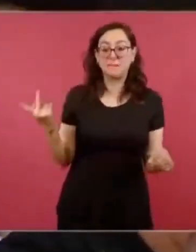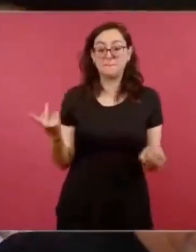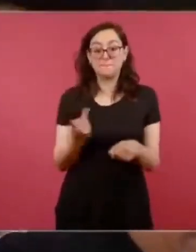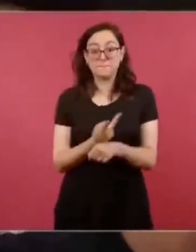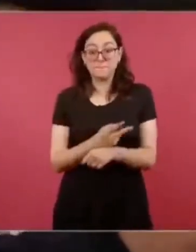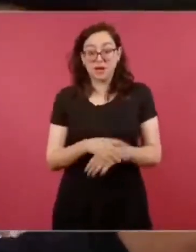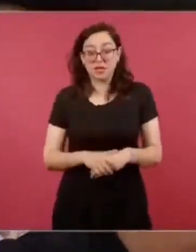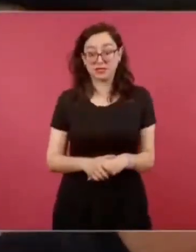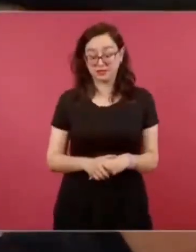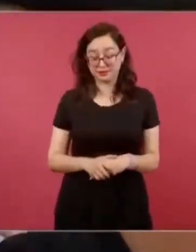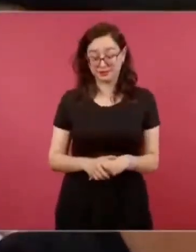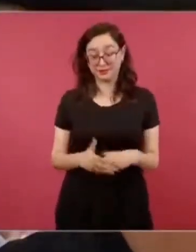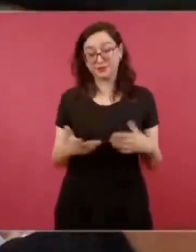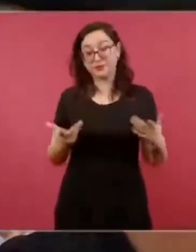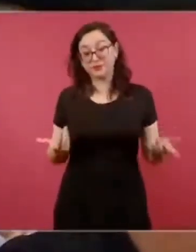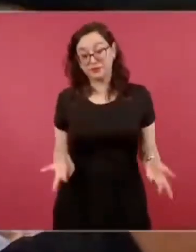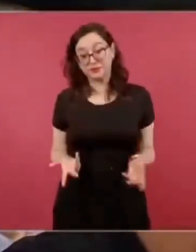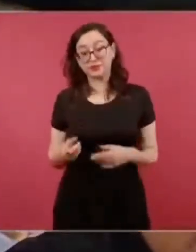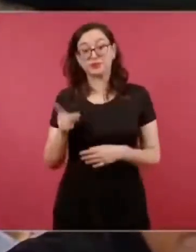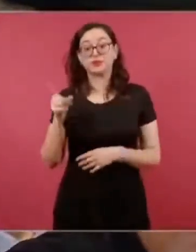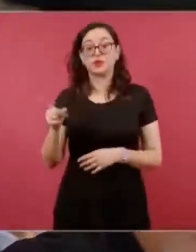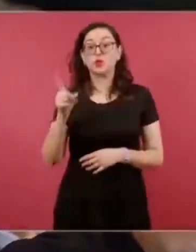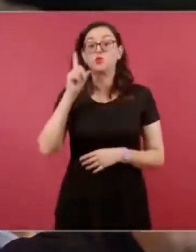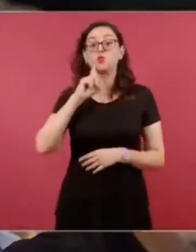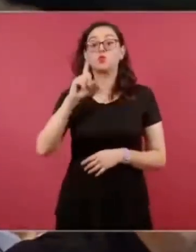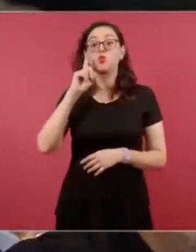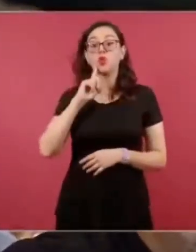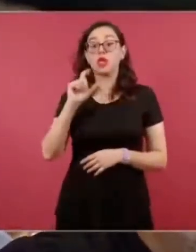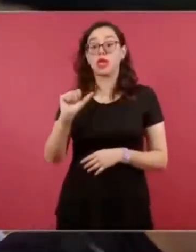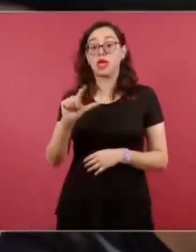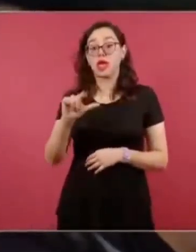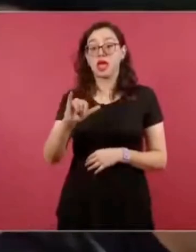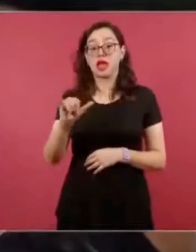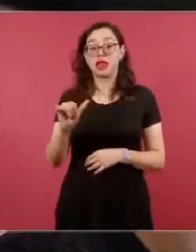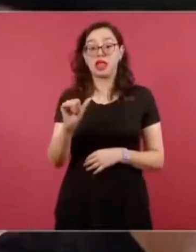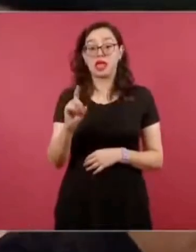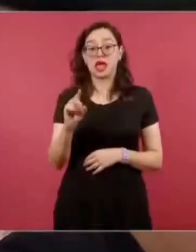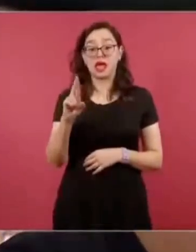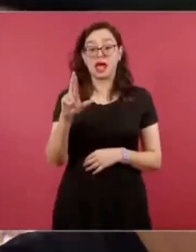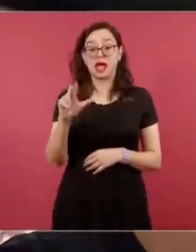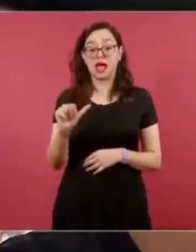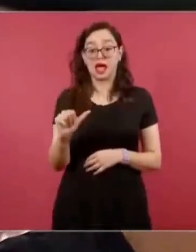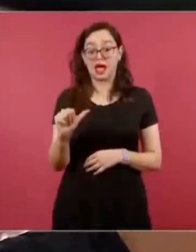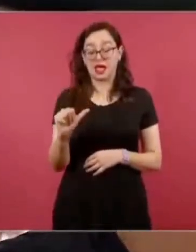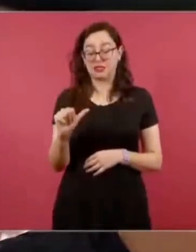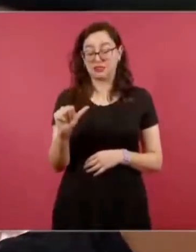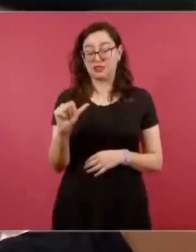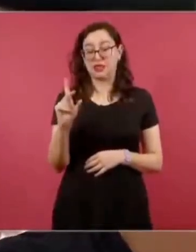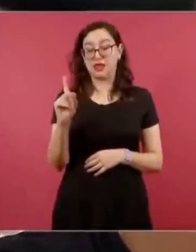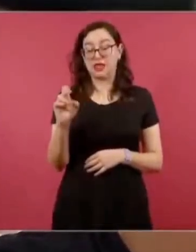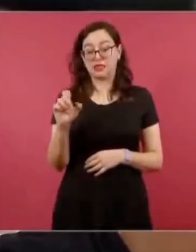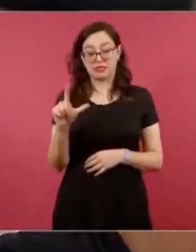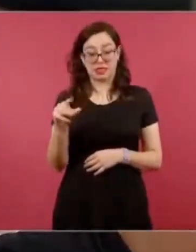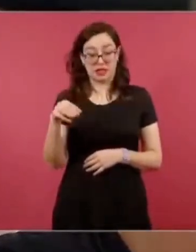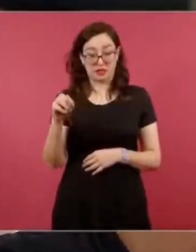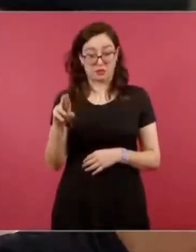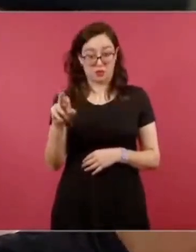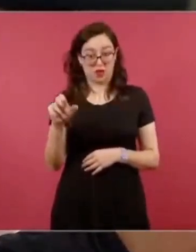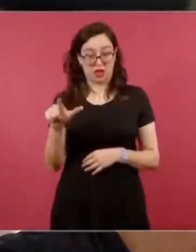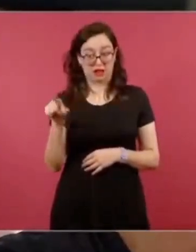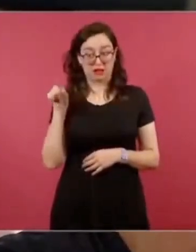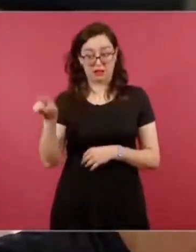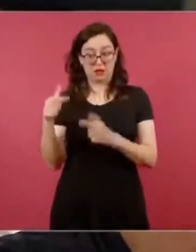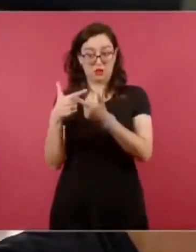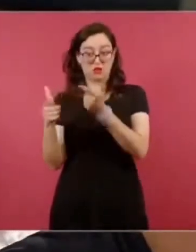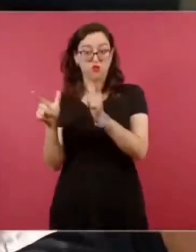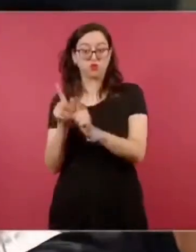Alejandra del Moral, ex candidata a la gubernatura del Estado de México por parte del PRI, a la doctora Claudia Sheinbaum. Incluso